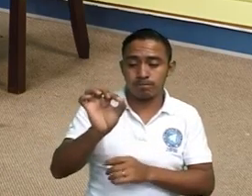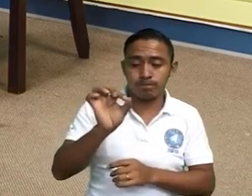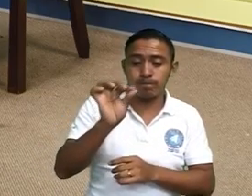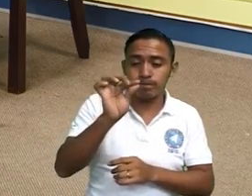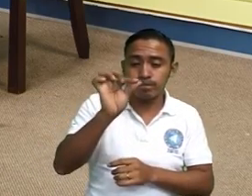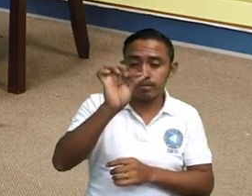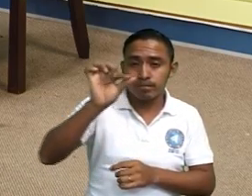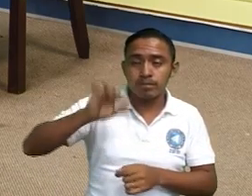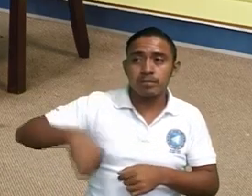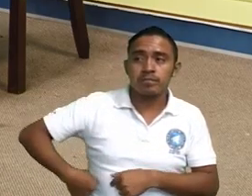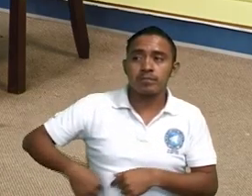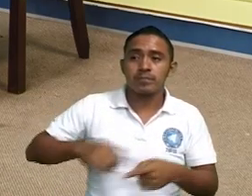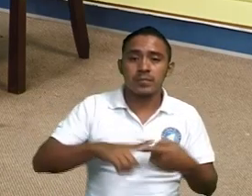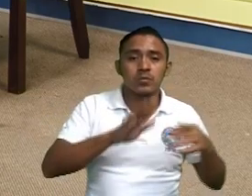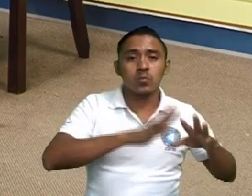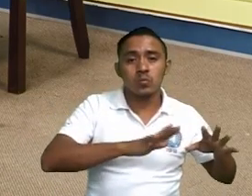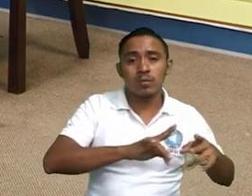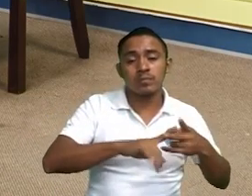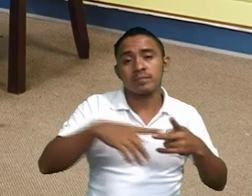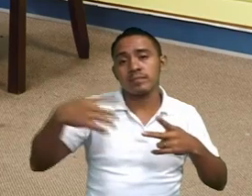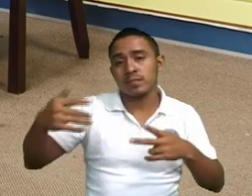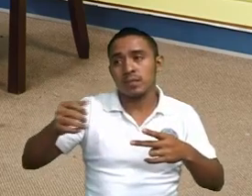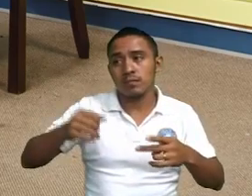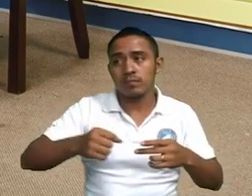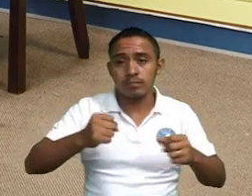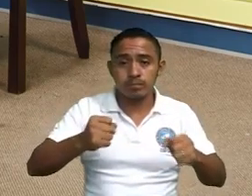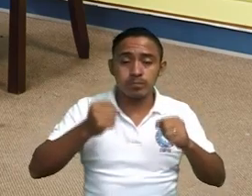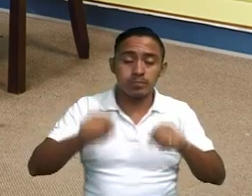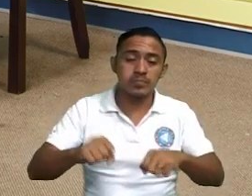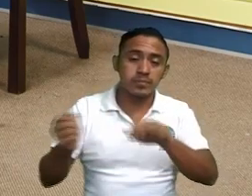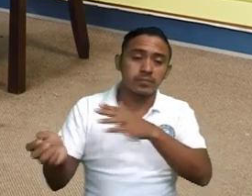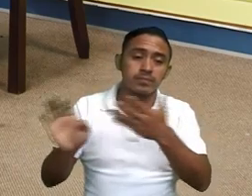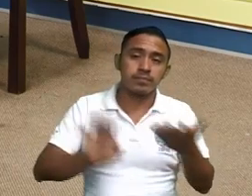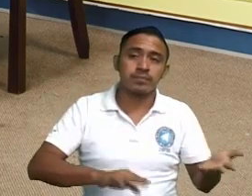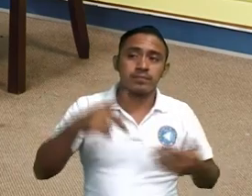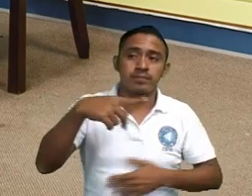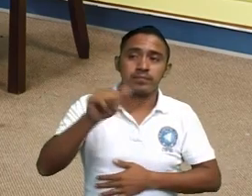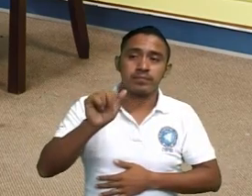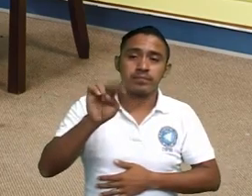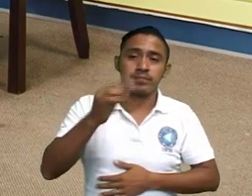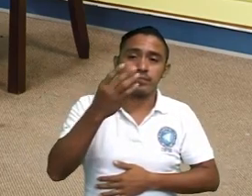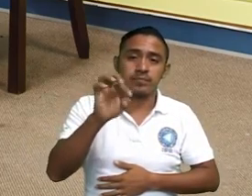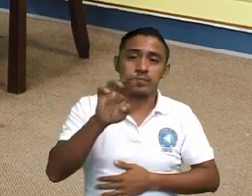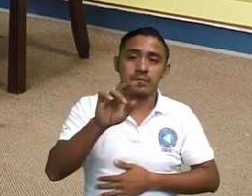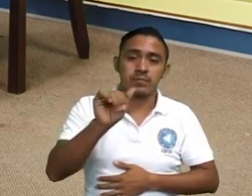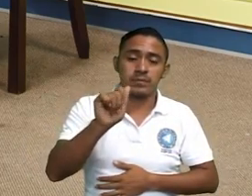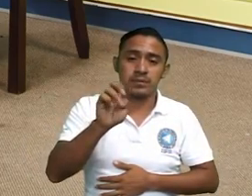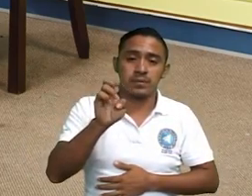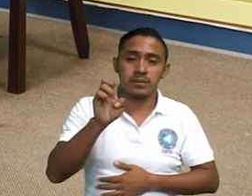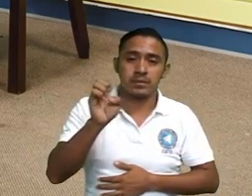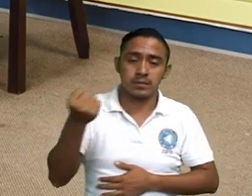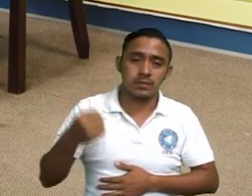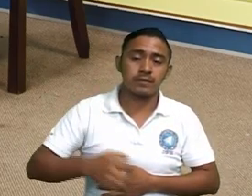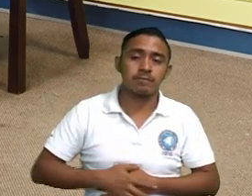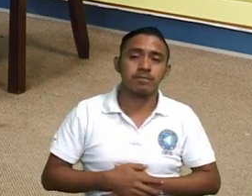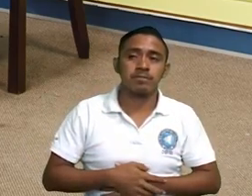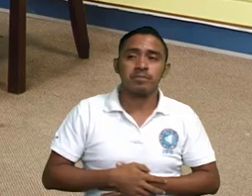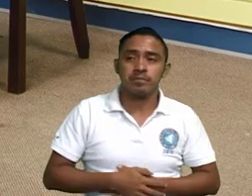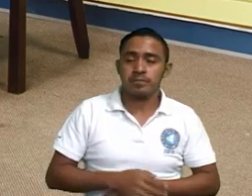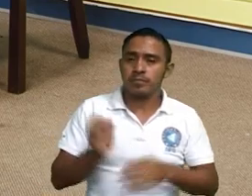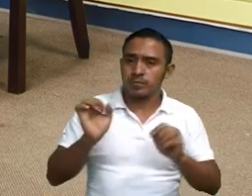ser desde una pancreatitis leve hasta una pancreatitis fulminante. Se muere el paciente. Puede fallecer el paciente.